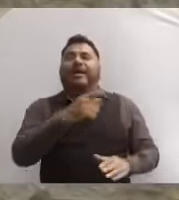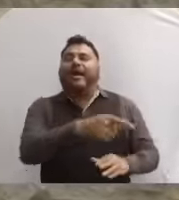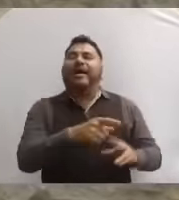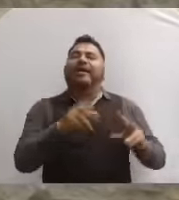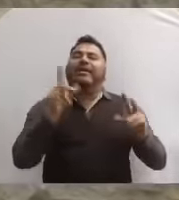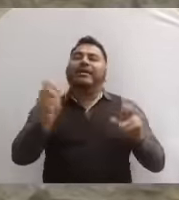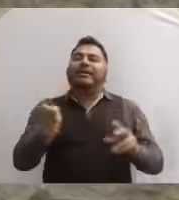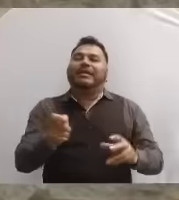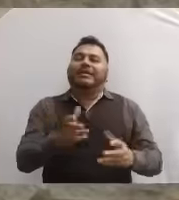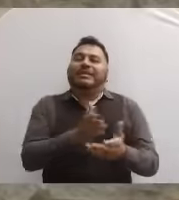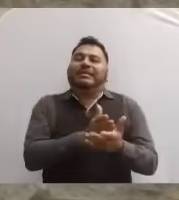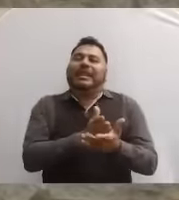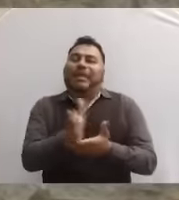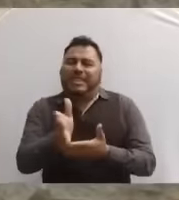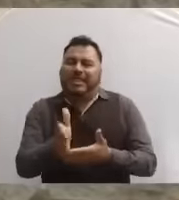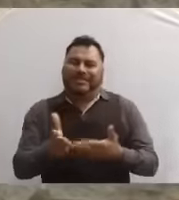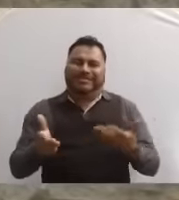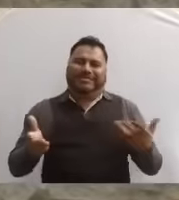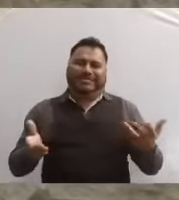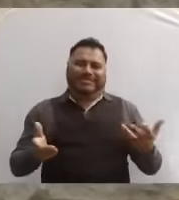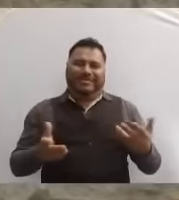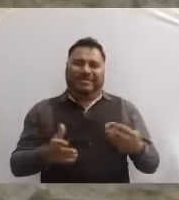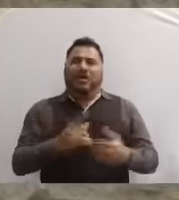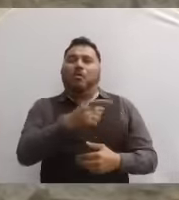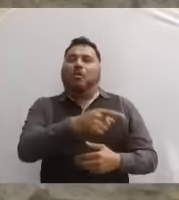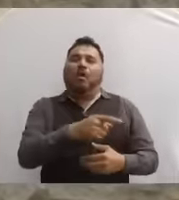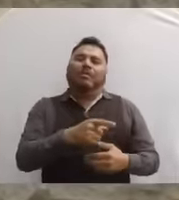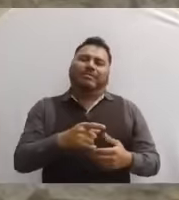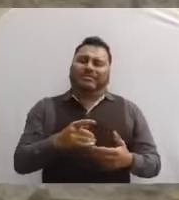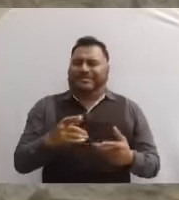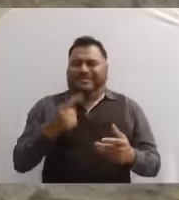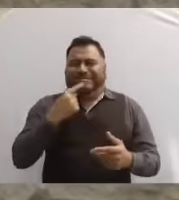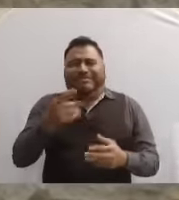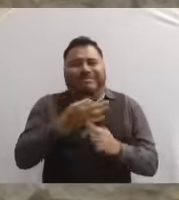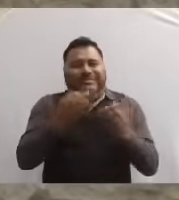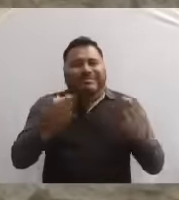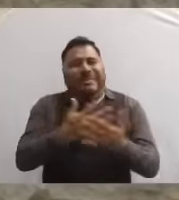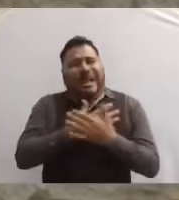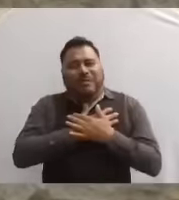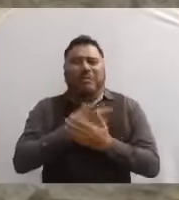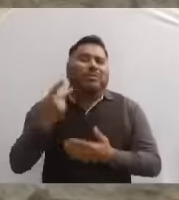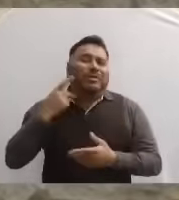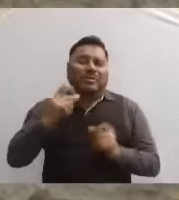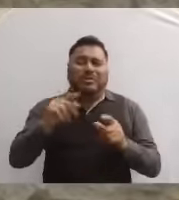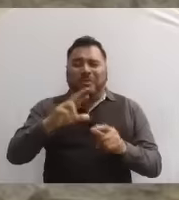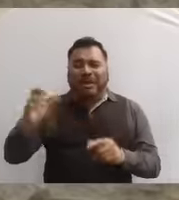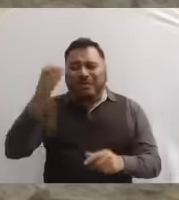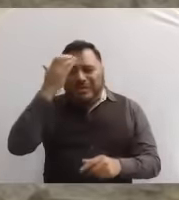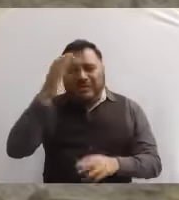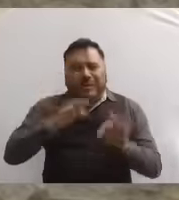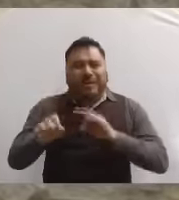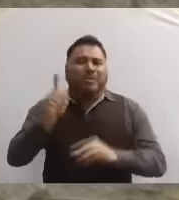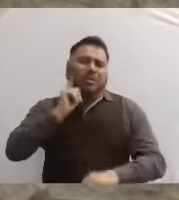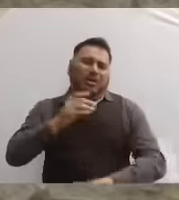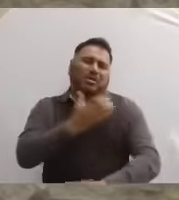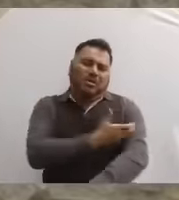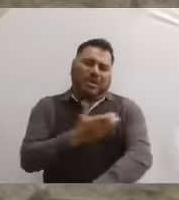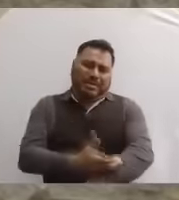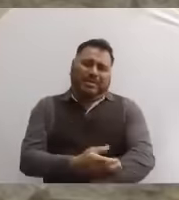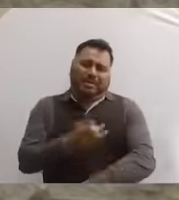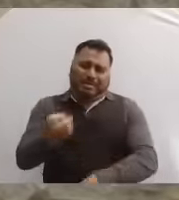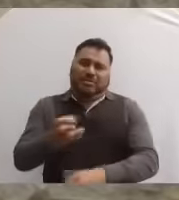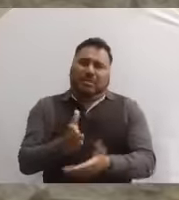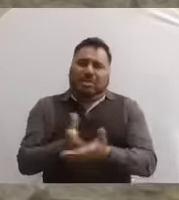metiendo, pero como una declaración de amor político y de reconocimiento, una gran compañera va a ser